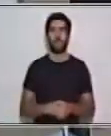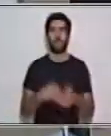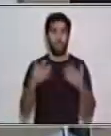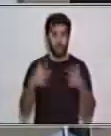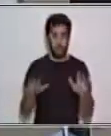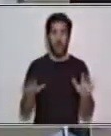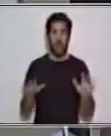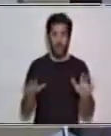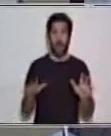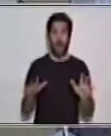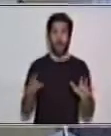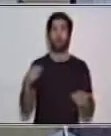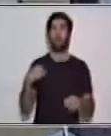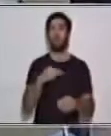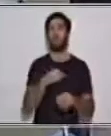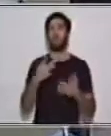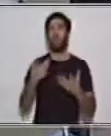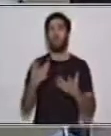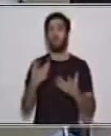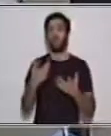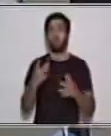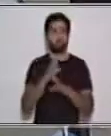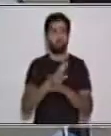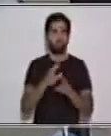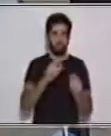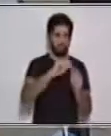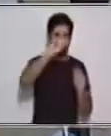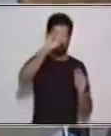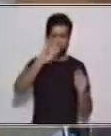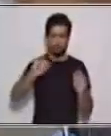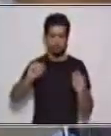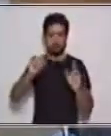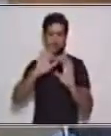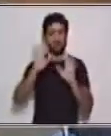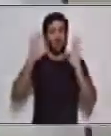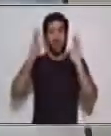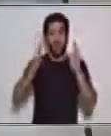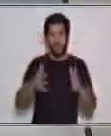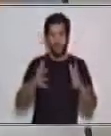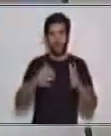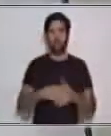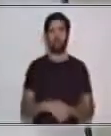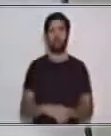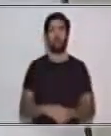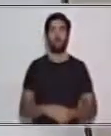ahí ya no tenemos hacia dónde más marcar. Entonces,